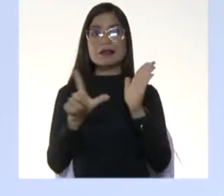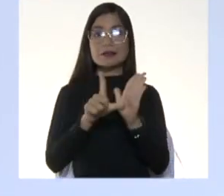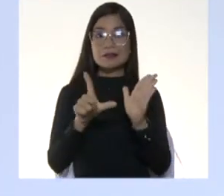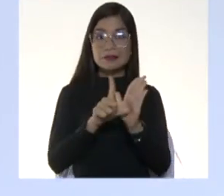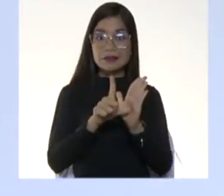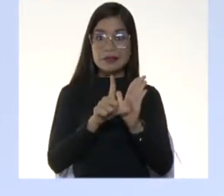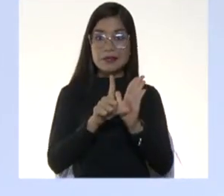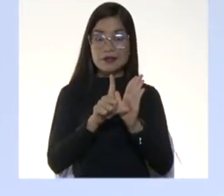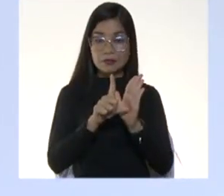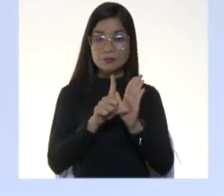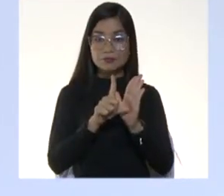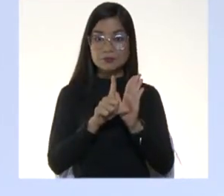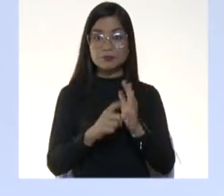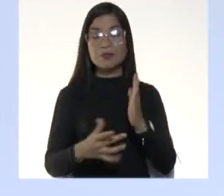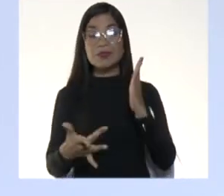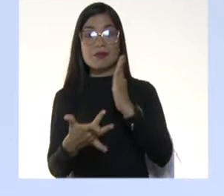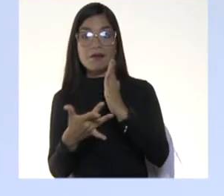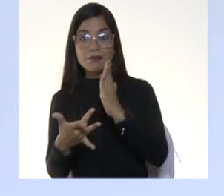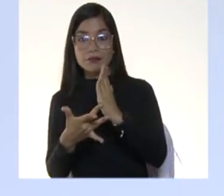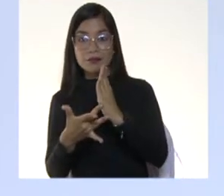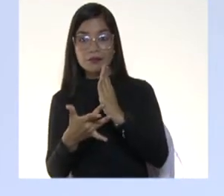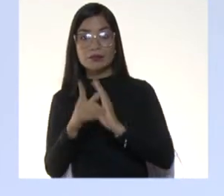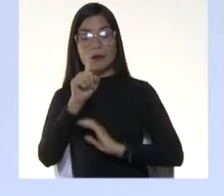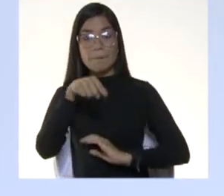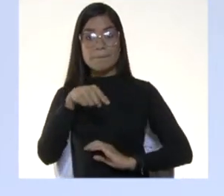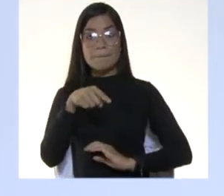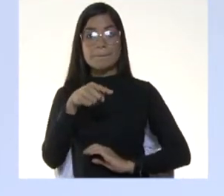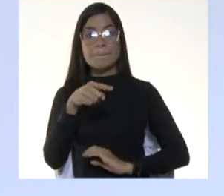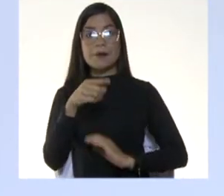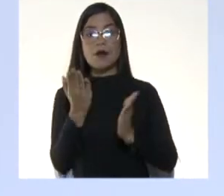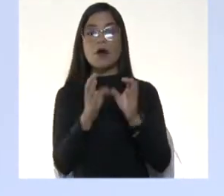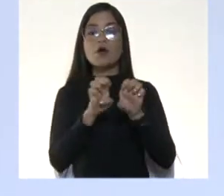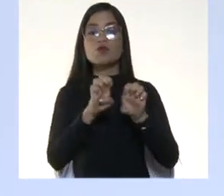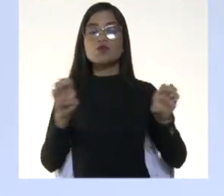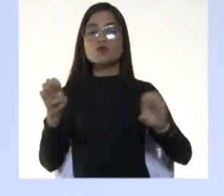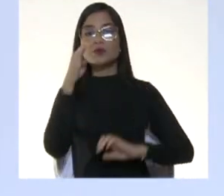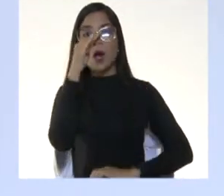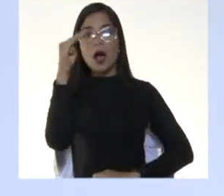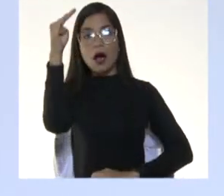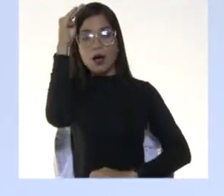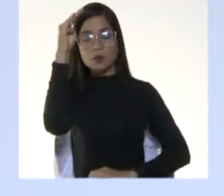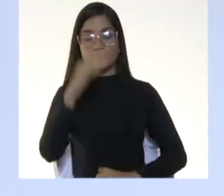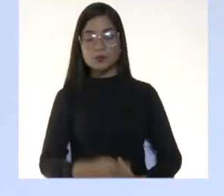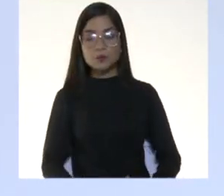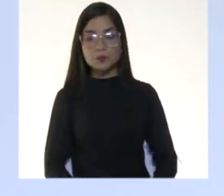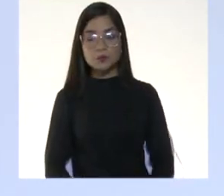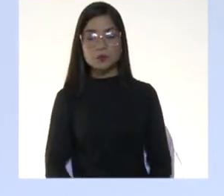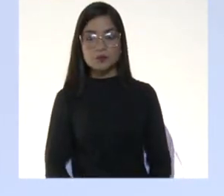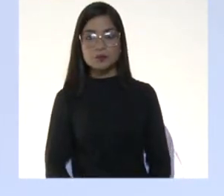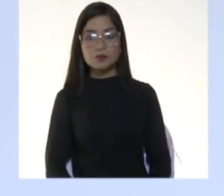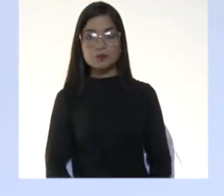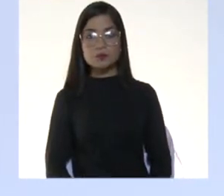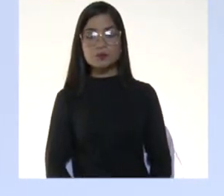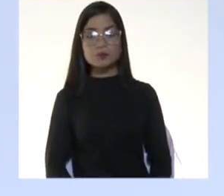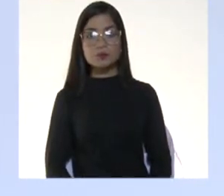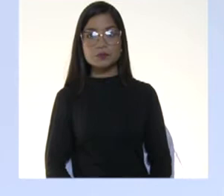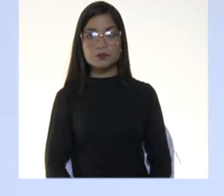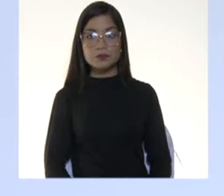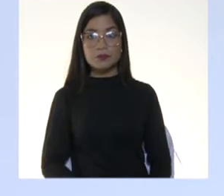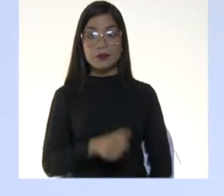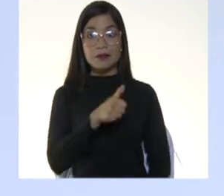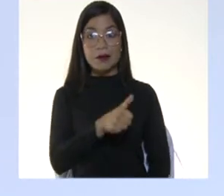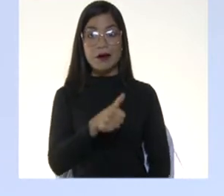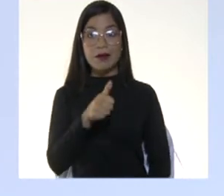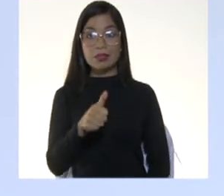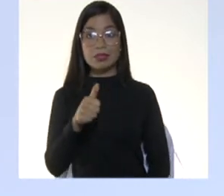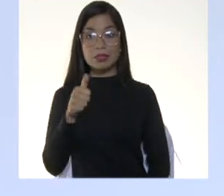opciones, general y educación técnica, y adultos, jóvenes y adultos. Y cada uno hizo el reflejo de lo que se vislumbraba, lo que